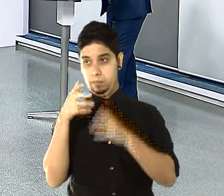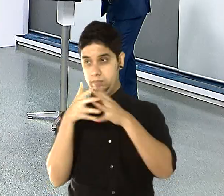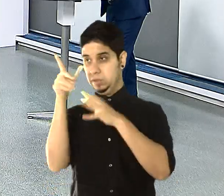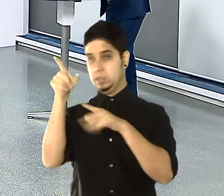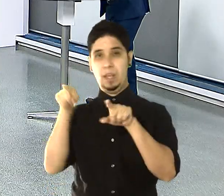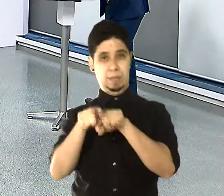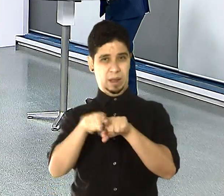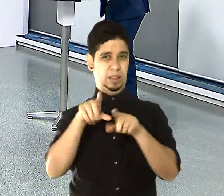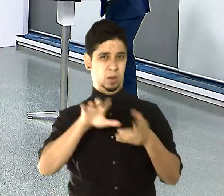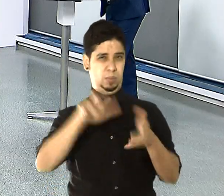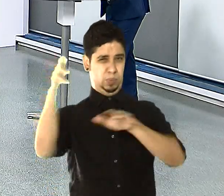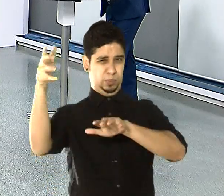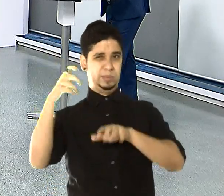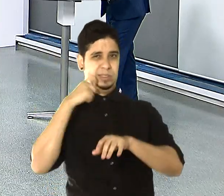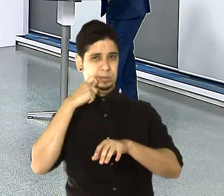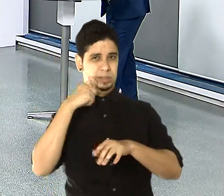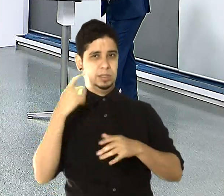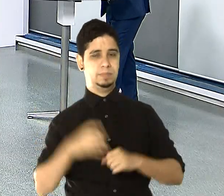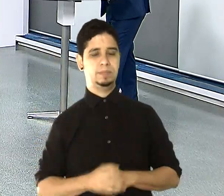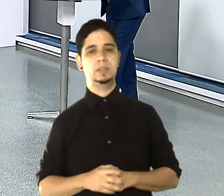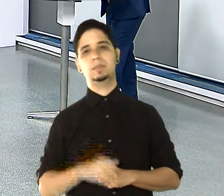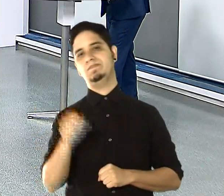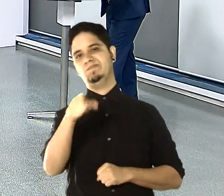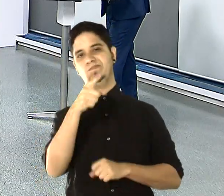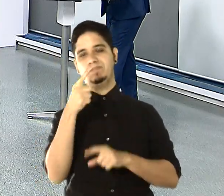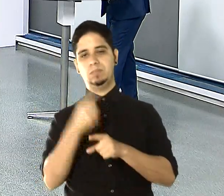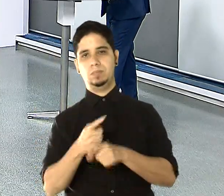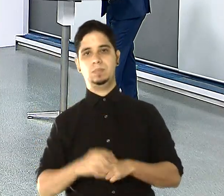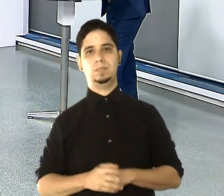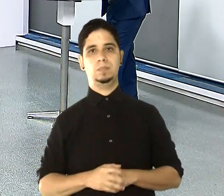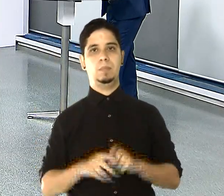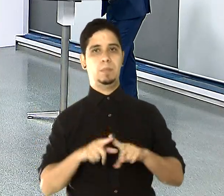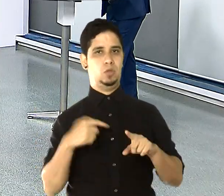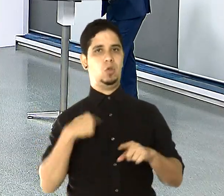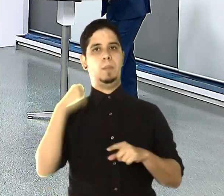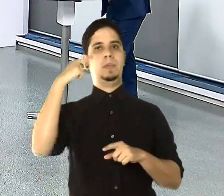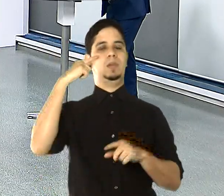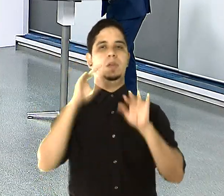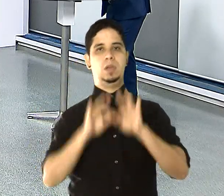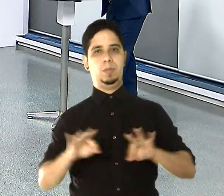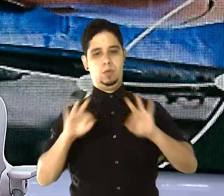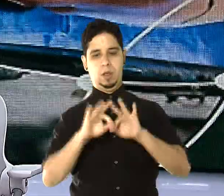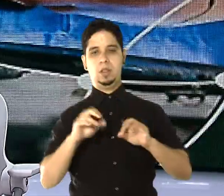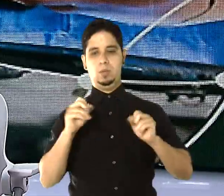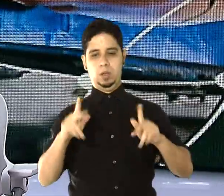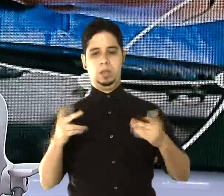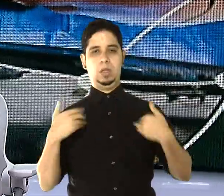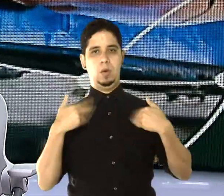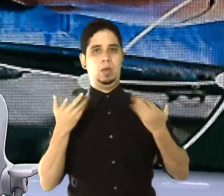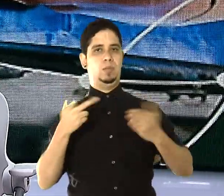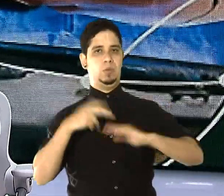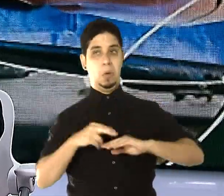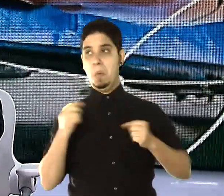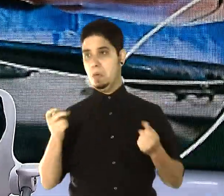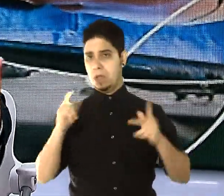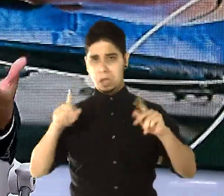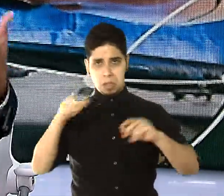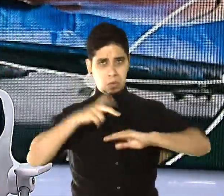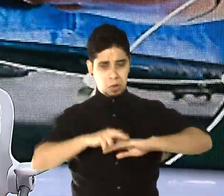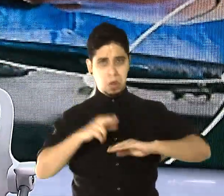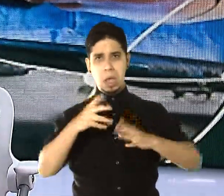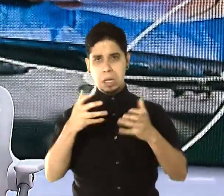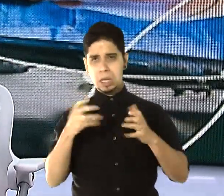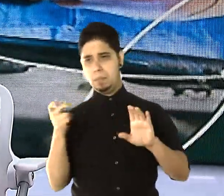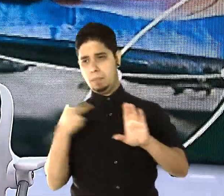fenómenos atmosféricos. Claro, pero yo pienso que hay que resaltar las oportunidades que hay en Puerto Rico. Hay muchos puertorriqueños y puertorriqueñas que tal vez